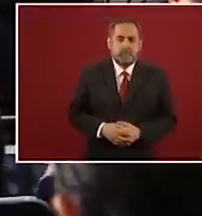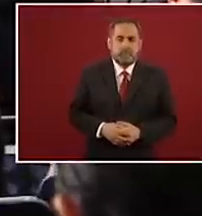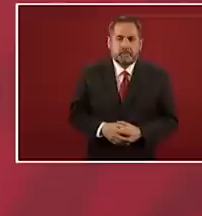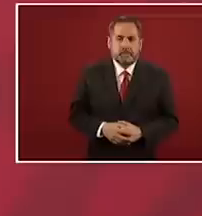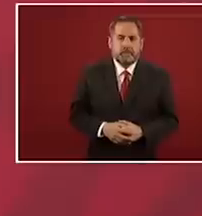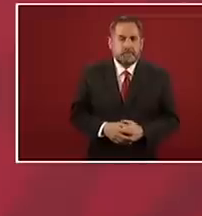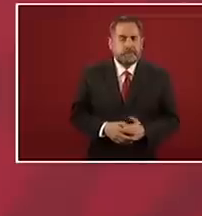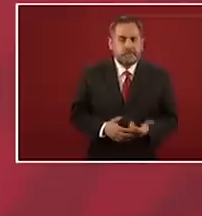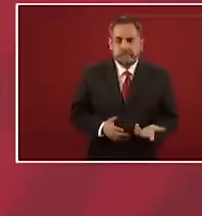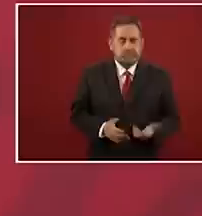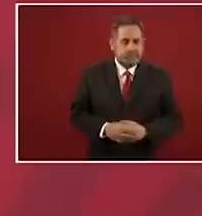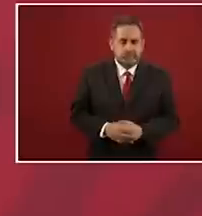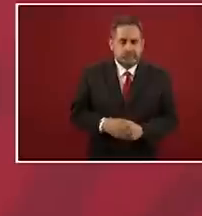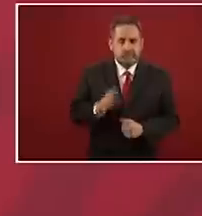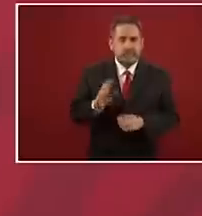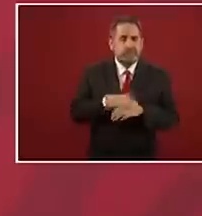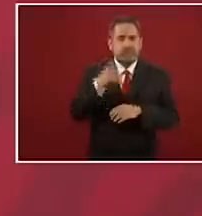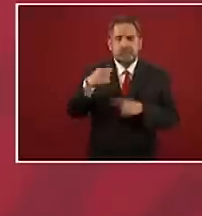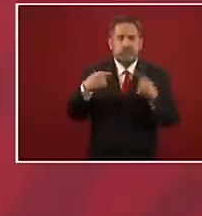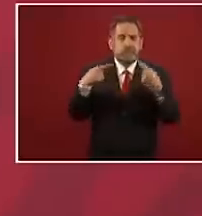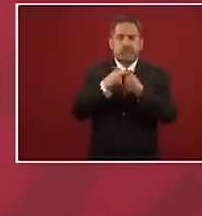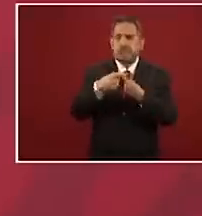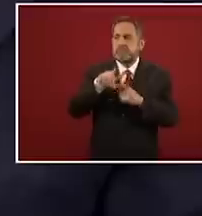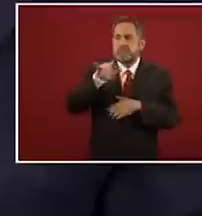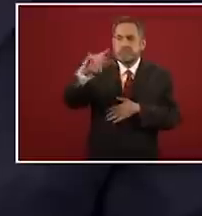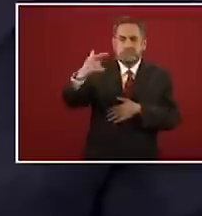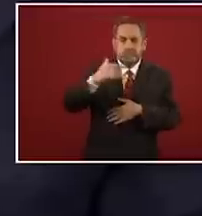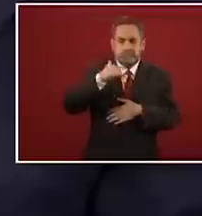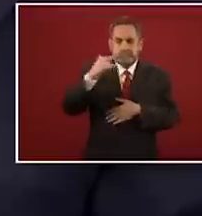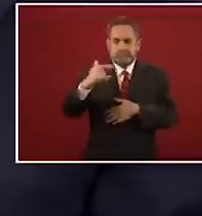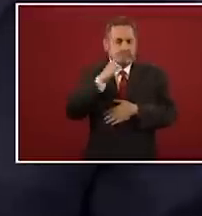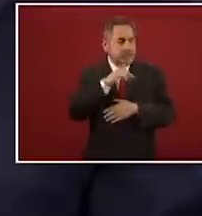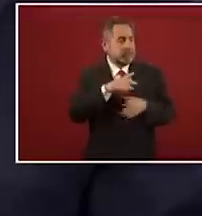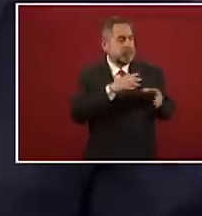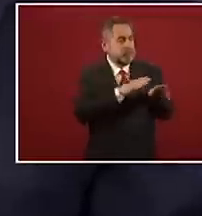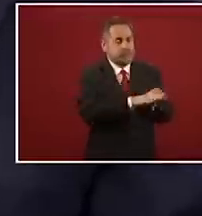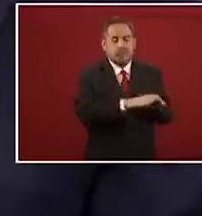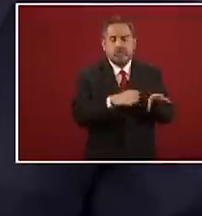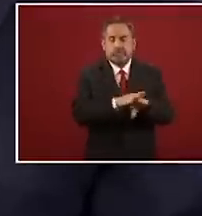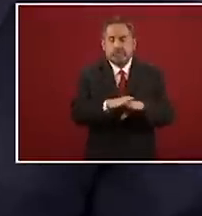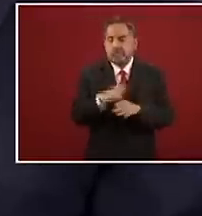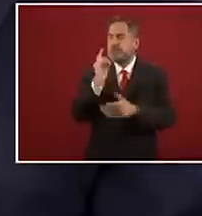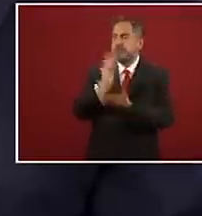Por interferencia en el espacio aéreo,